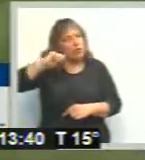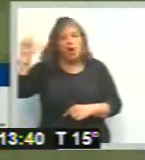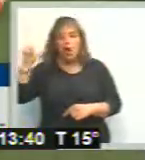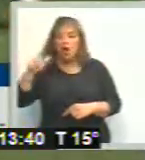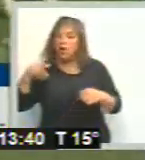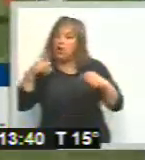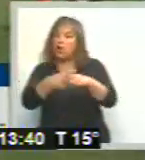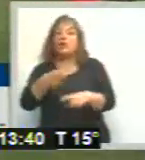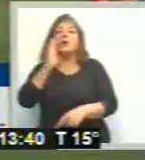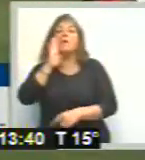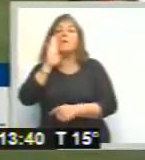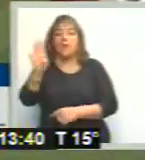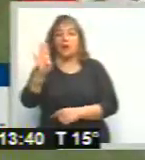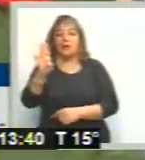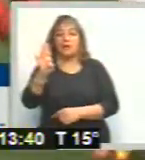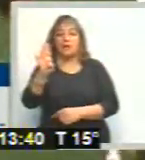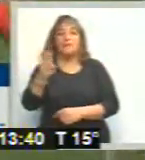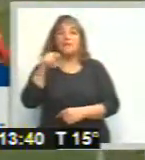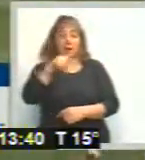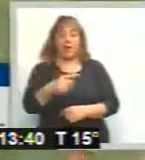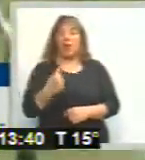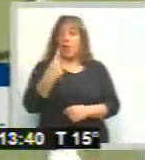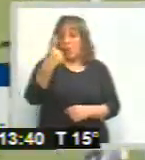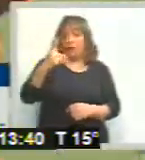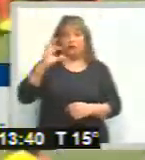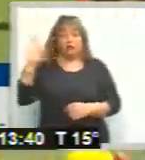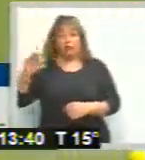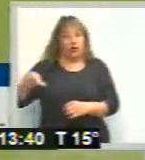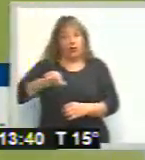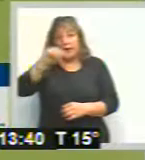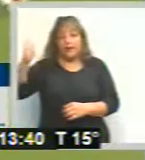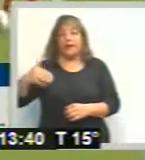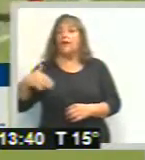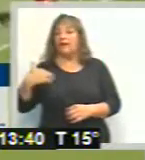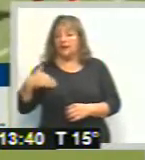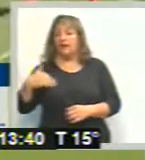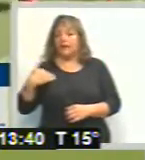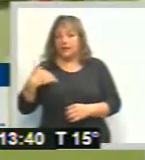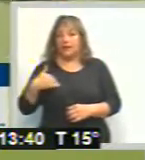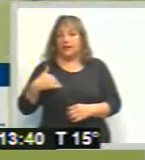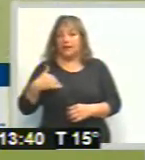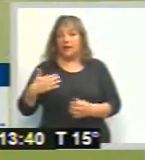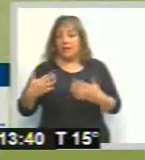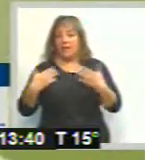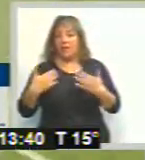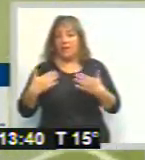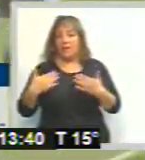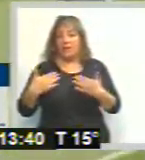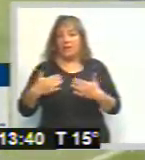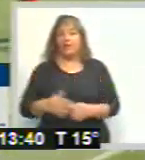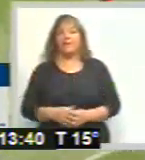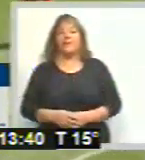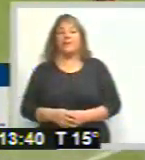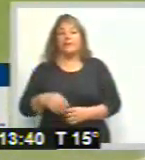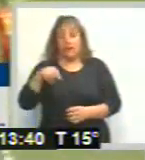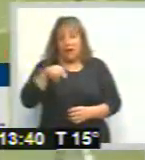frente a Bélgica. Así, el 1-0 y la victoria que depositaba al equipo de Isabela en semifinales.